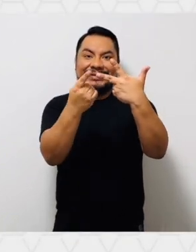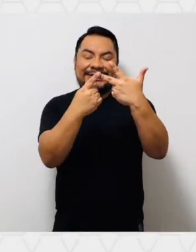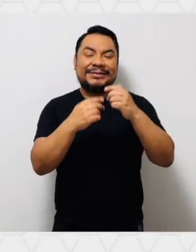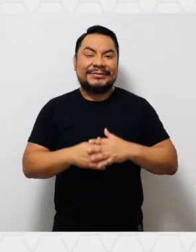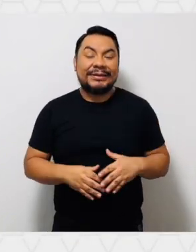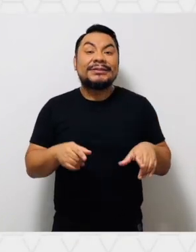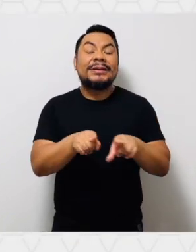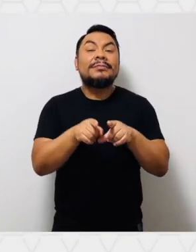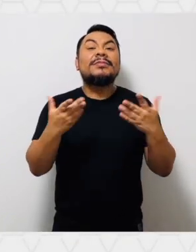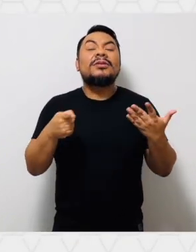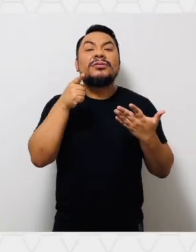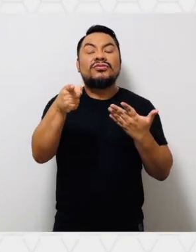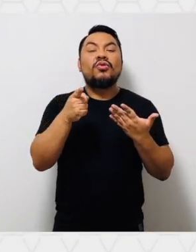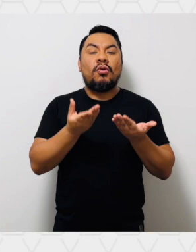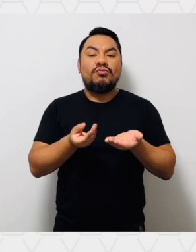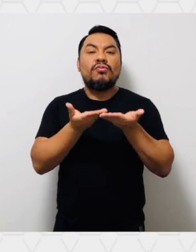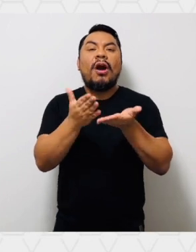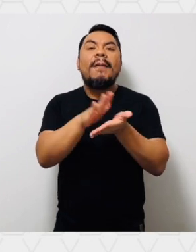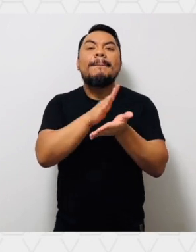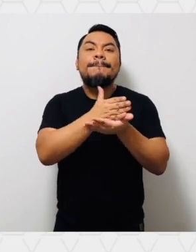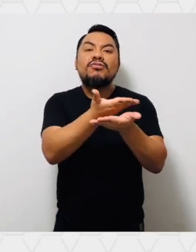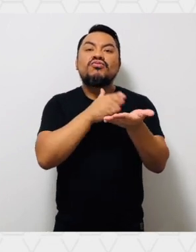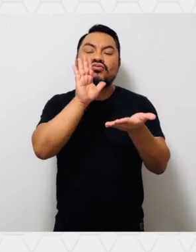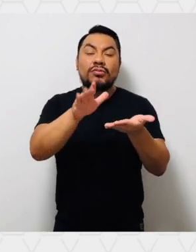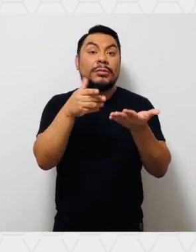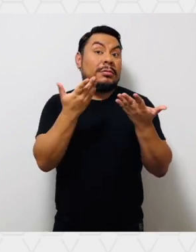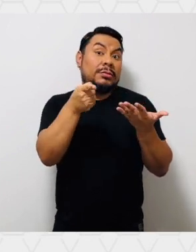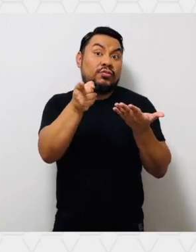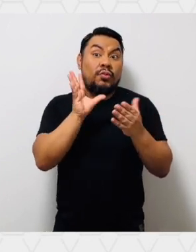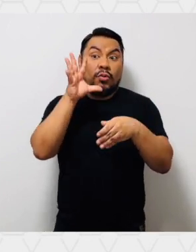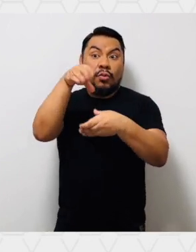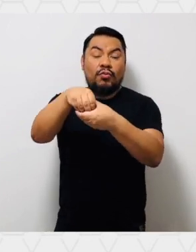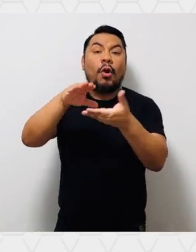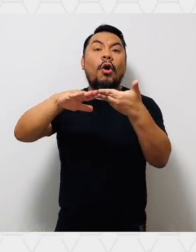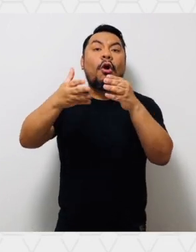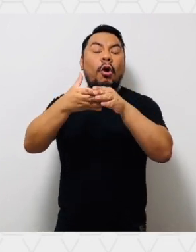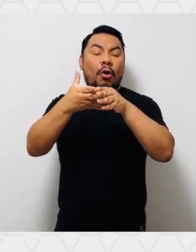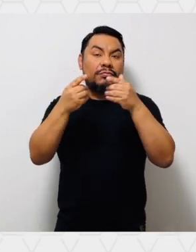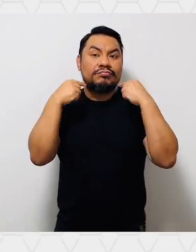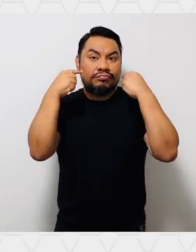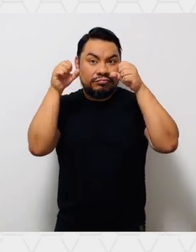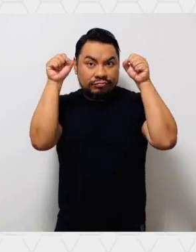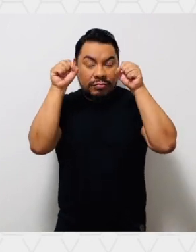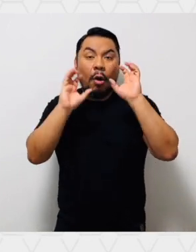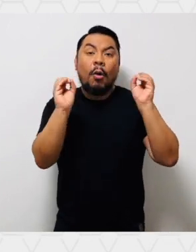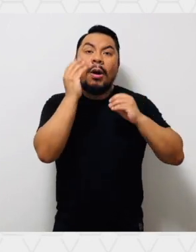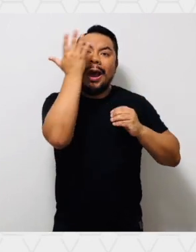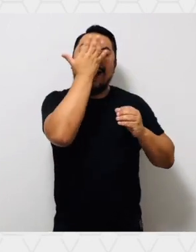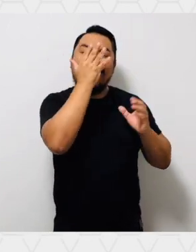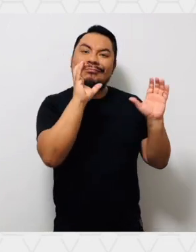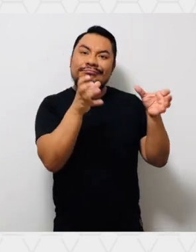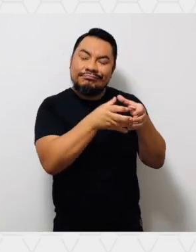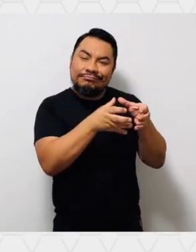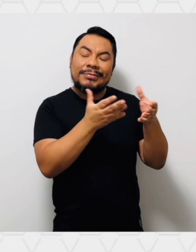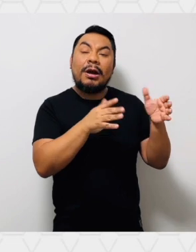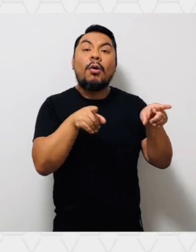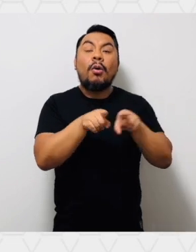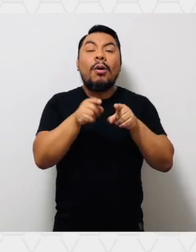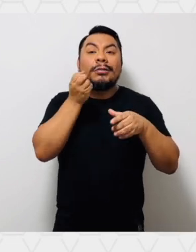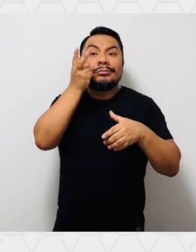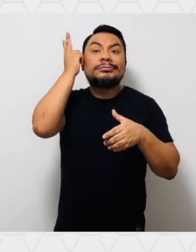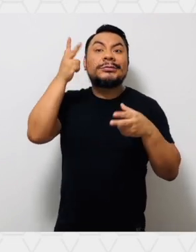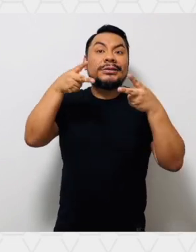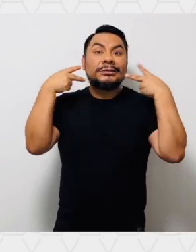Paso 3. Cargar documentos. Si perteneces a alguna comunidad campesina, población afroperuana o